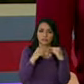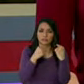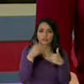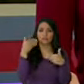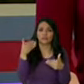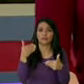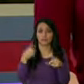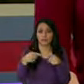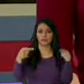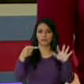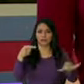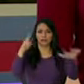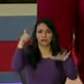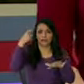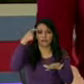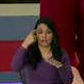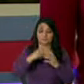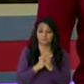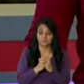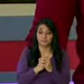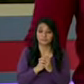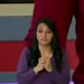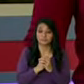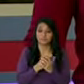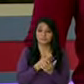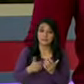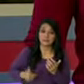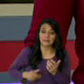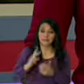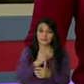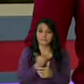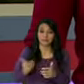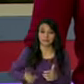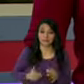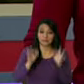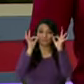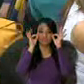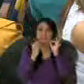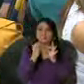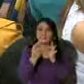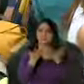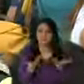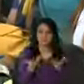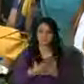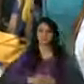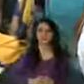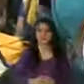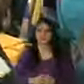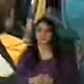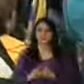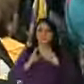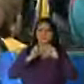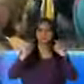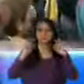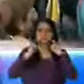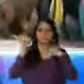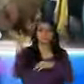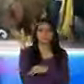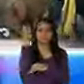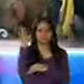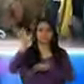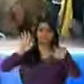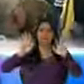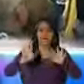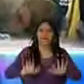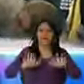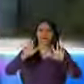de oposición. El binomio por Creo explicó cuáles serán sus acciones. Gritos y banderas son parte del ambiente que se